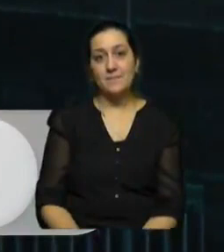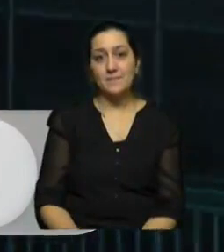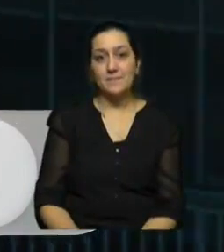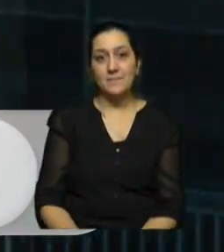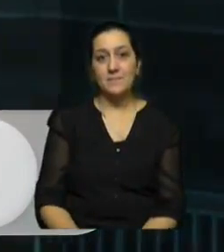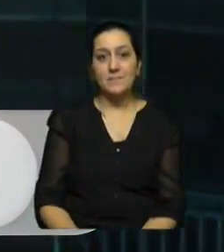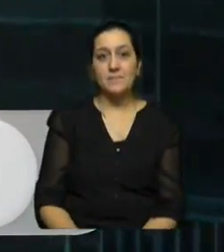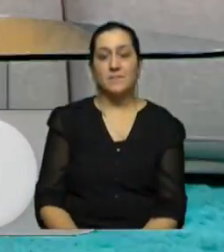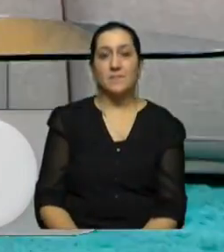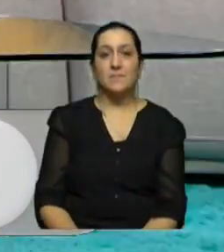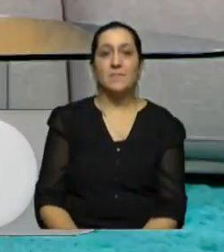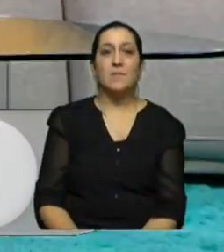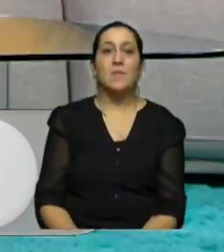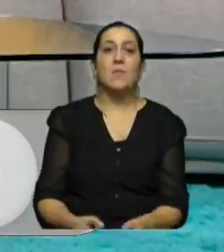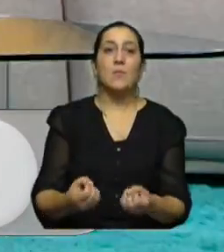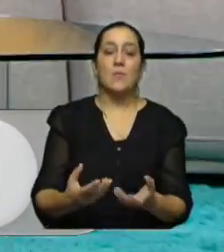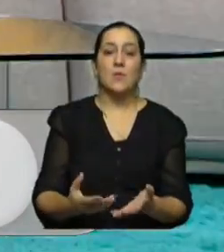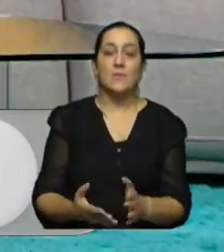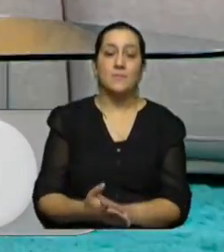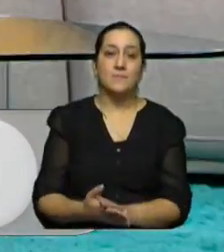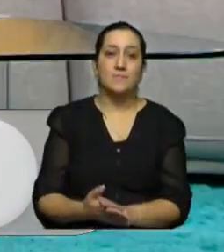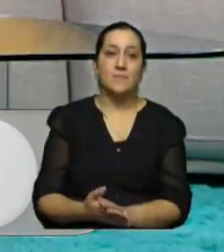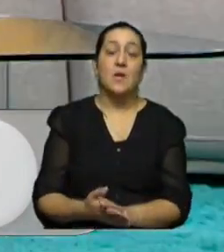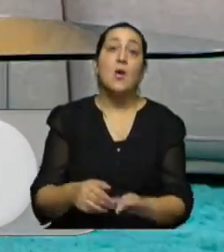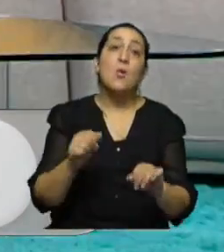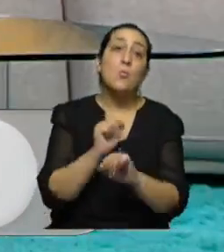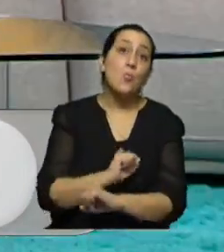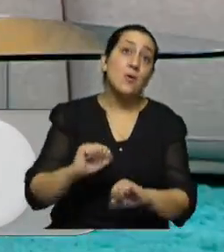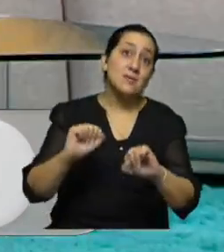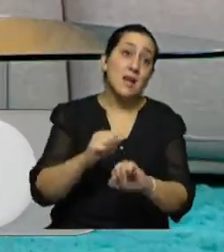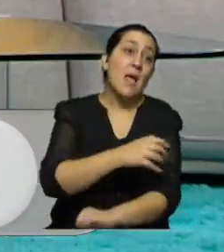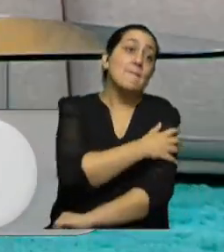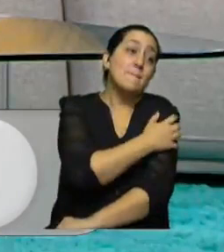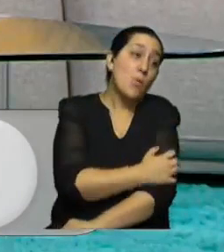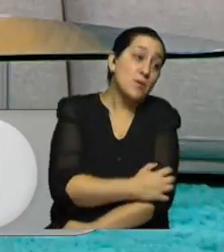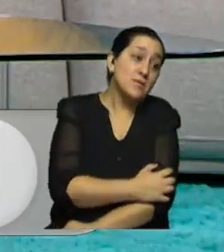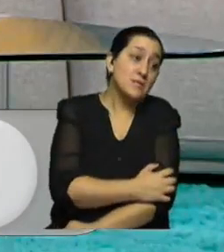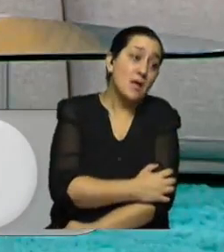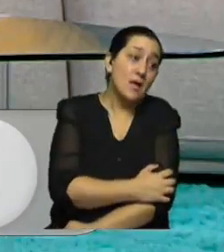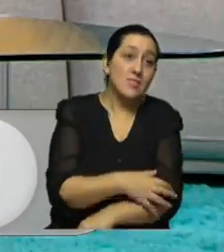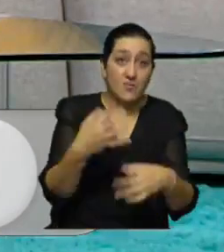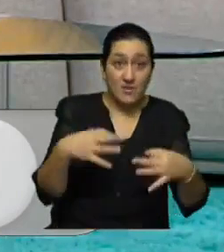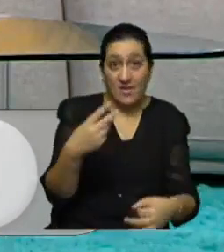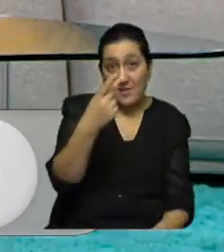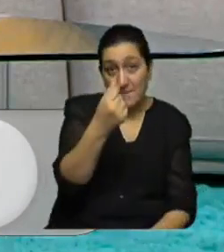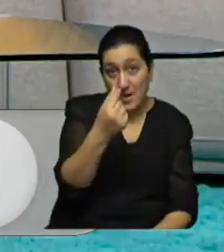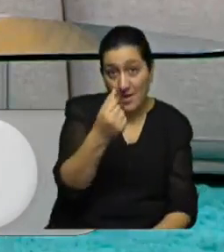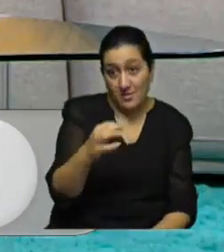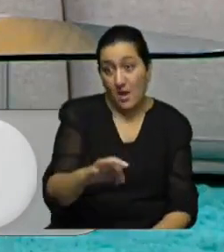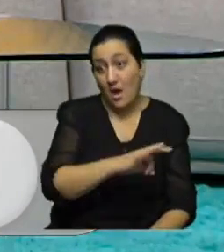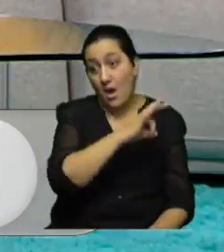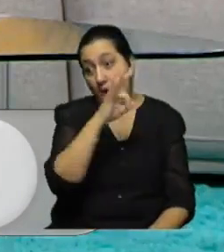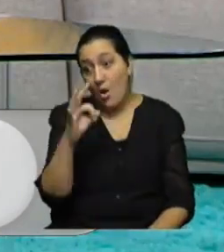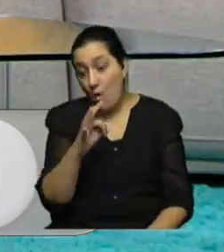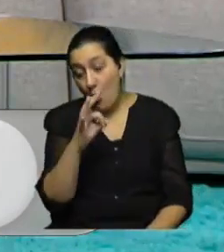Podemos Uruguay, hacer que Uruguay. La tendencia Bien. Sea literal o subjetiva, porque la pobreza puede ser literalmente de lo que estamos hablando, bueno, de